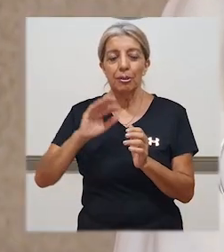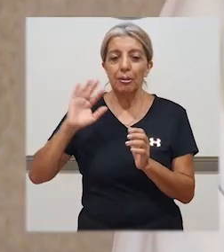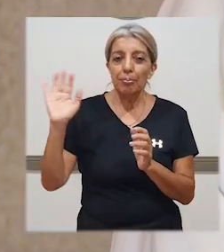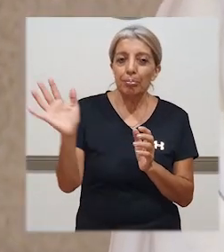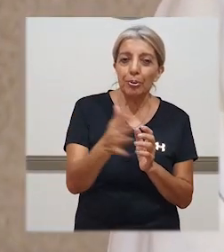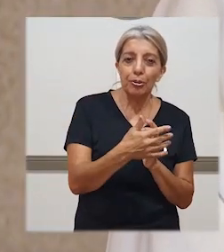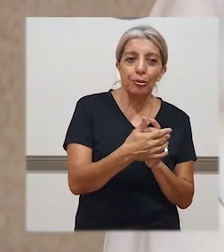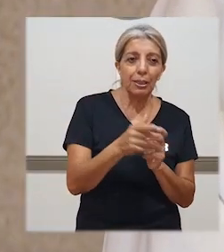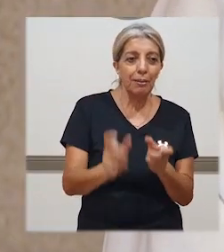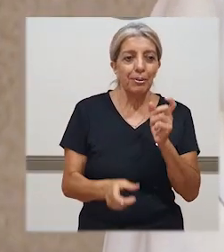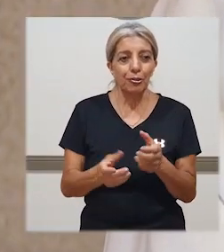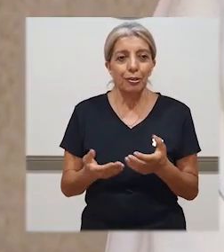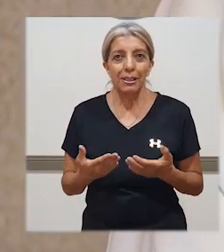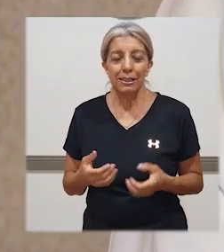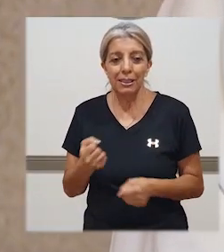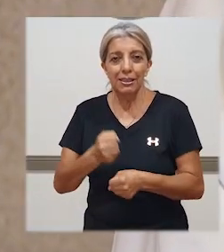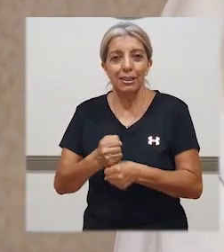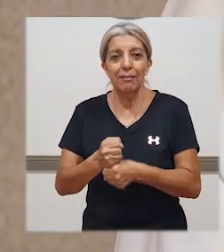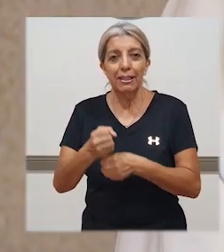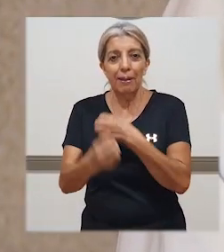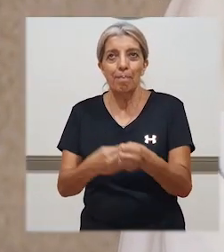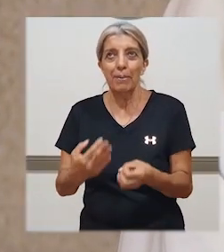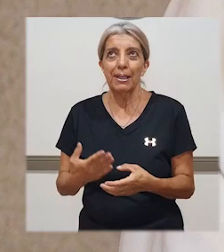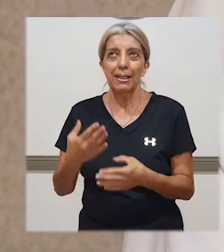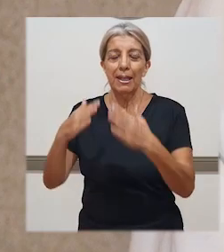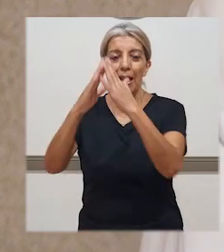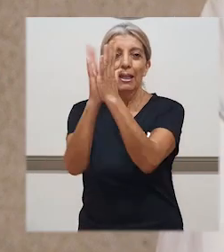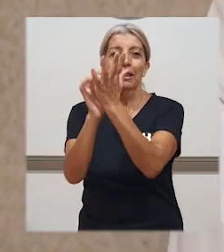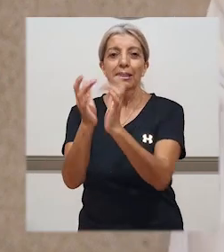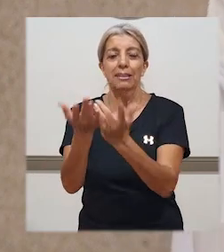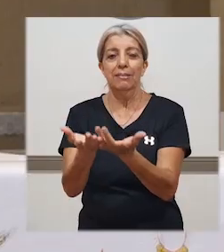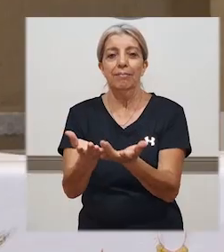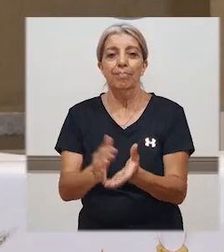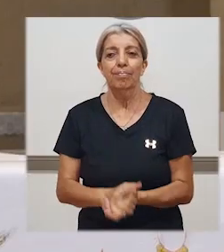Dios llama para servir en la Iglesia y construir el reino de Dios.